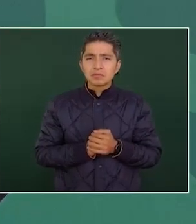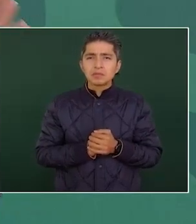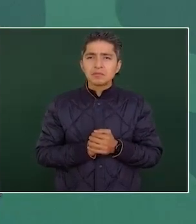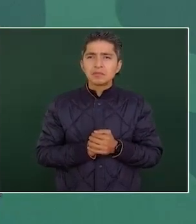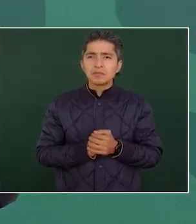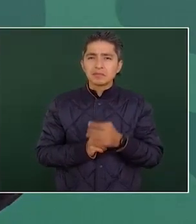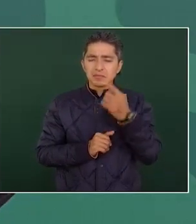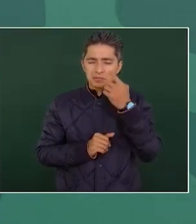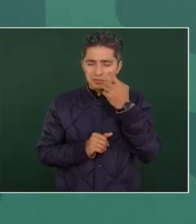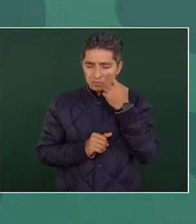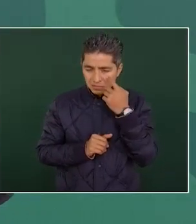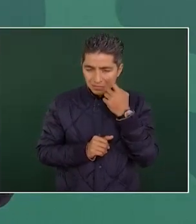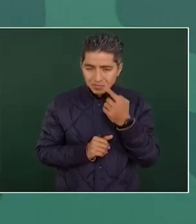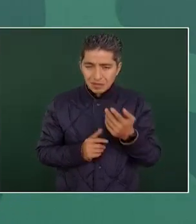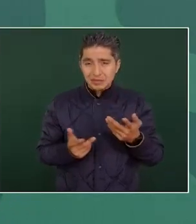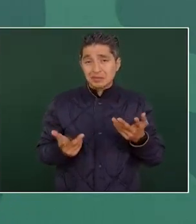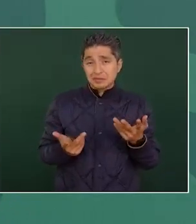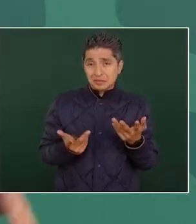Fíjense